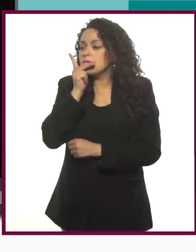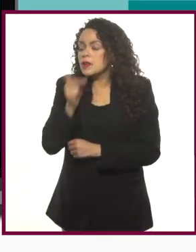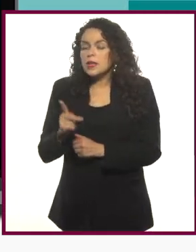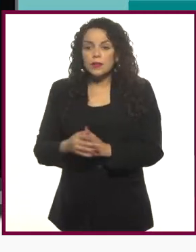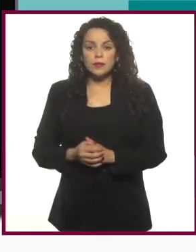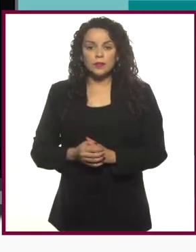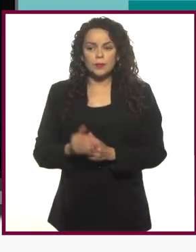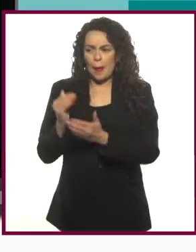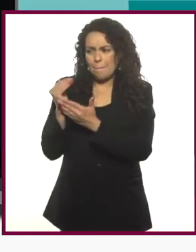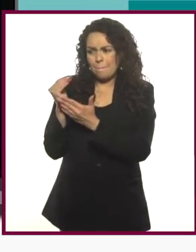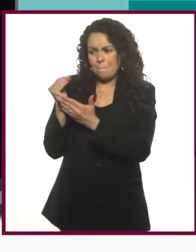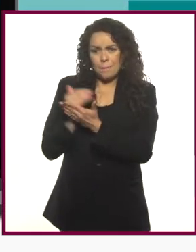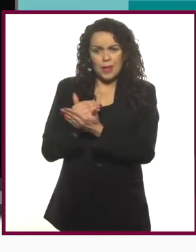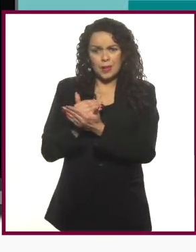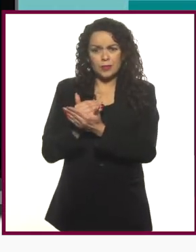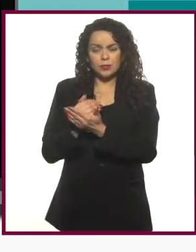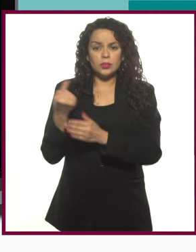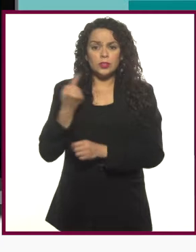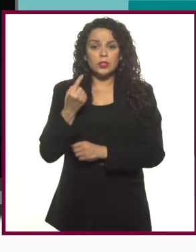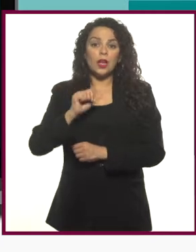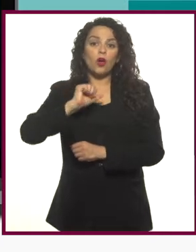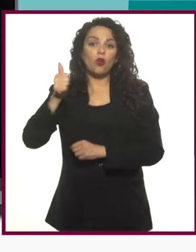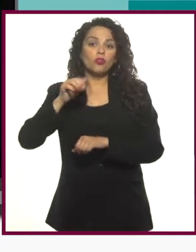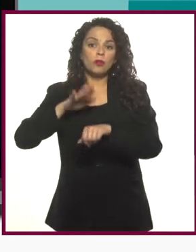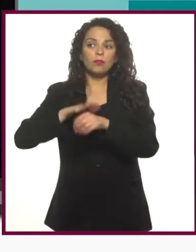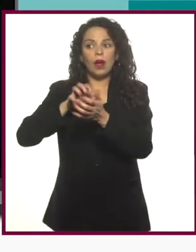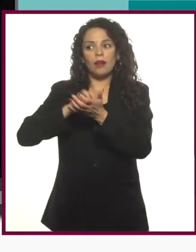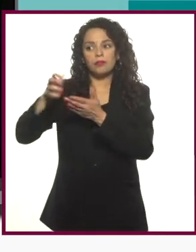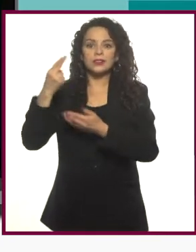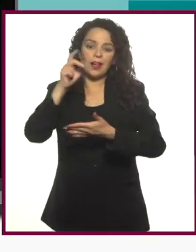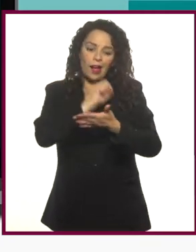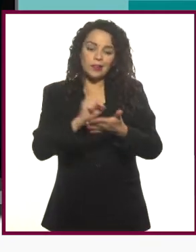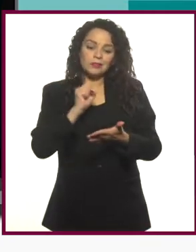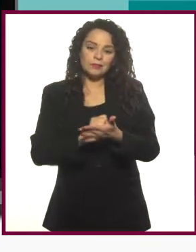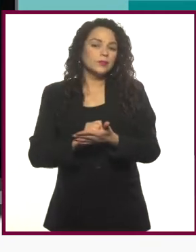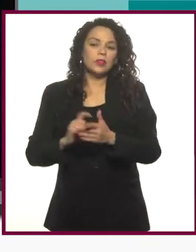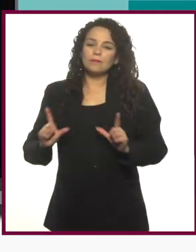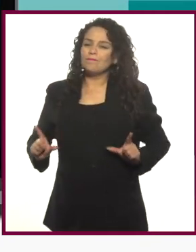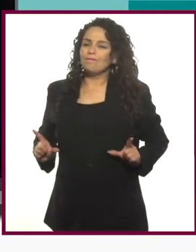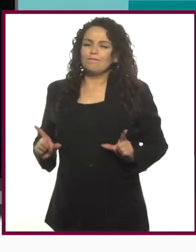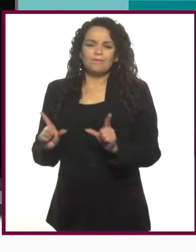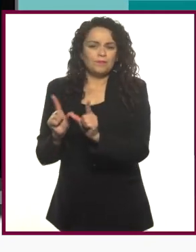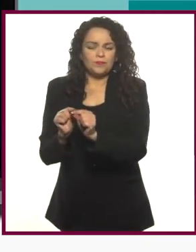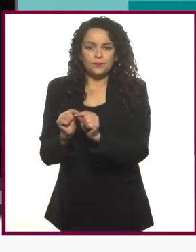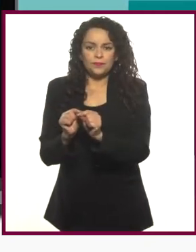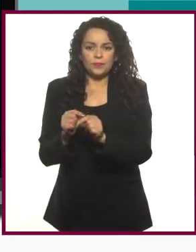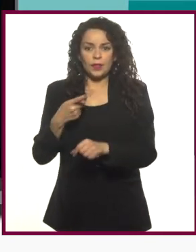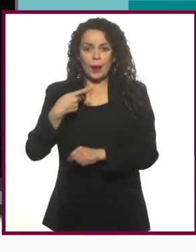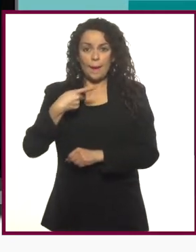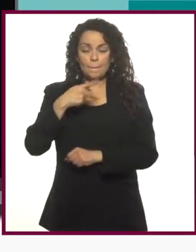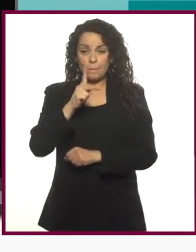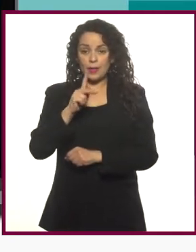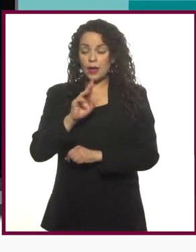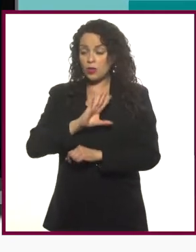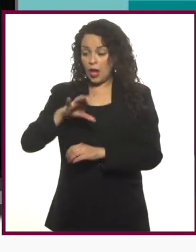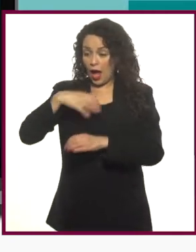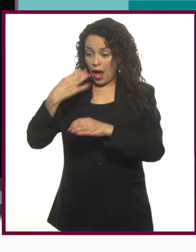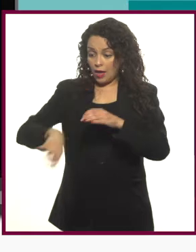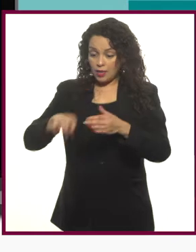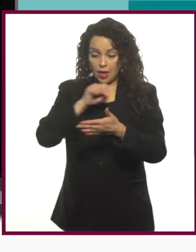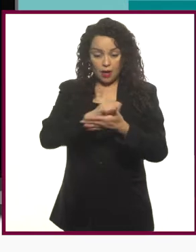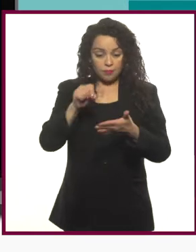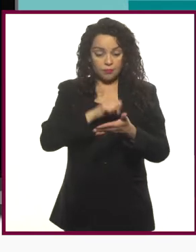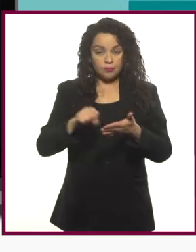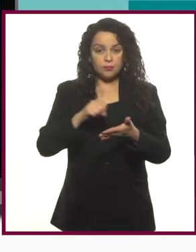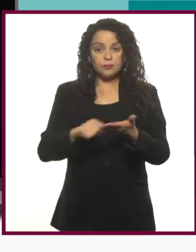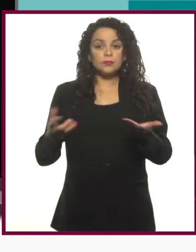palabras, en muchas menos que en algo que requiere un aliento mayor, pero que el resultado final pues